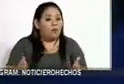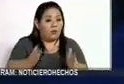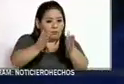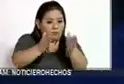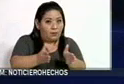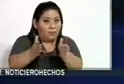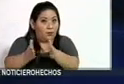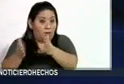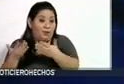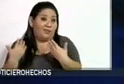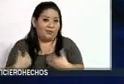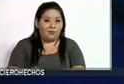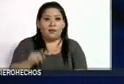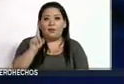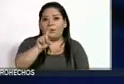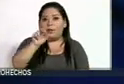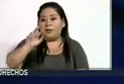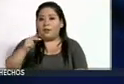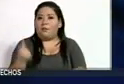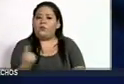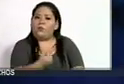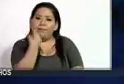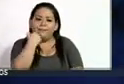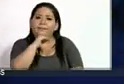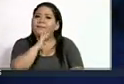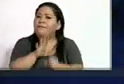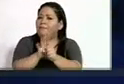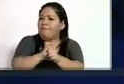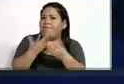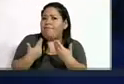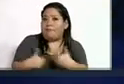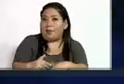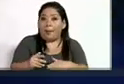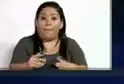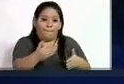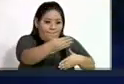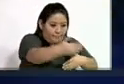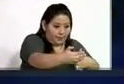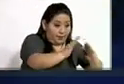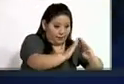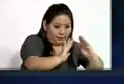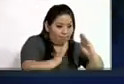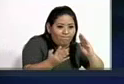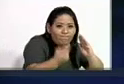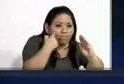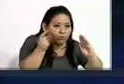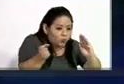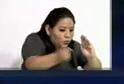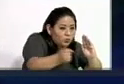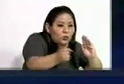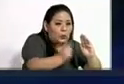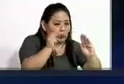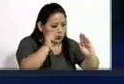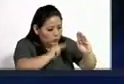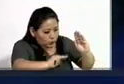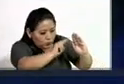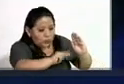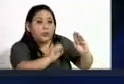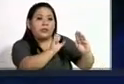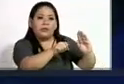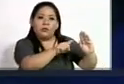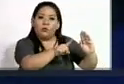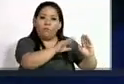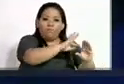hay tres confirmados, hay una cantidad de gente que está haciendo la cuarentena y que está también bajo vigilancia para ver si no está también infectada.